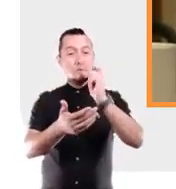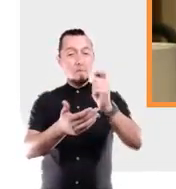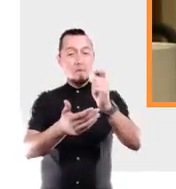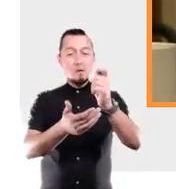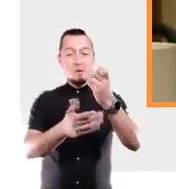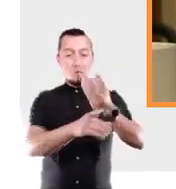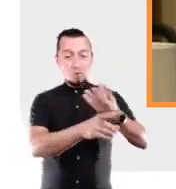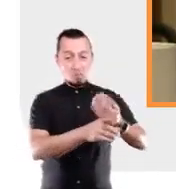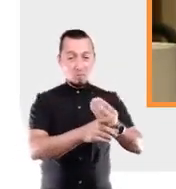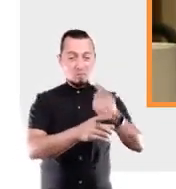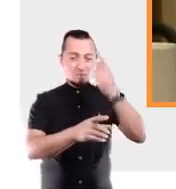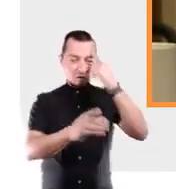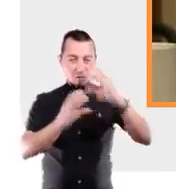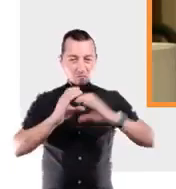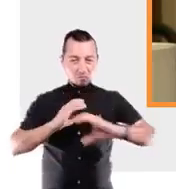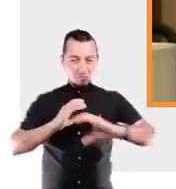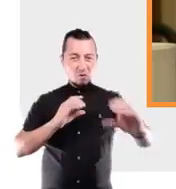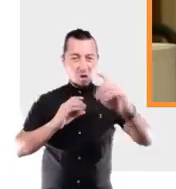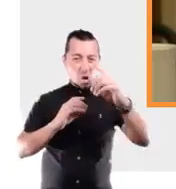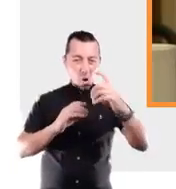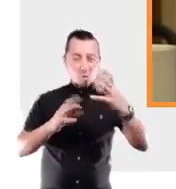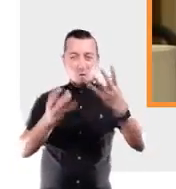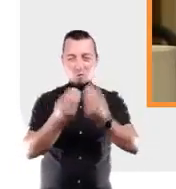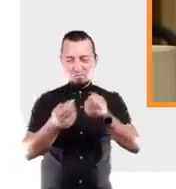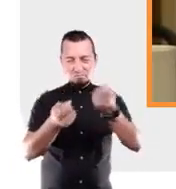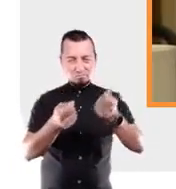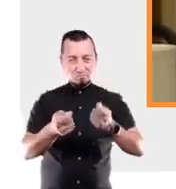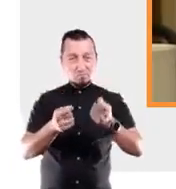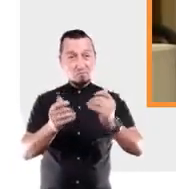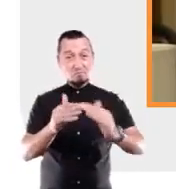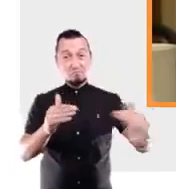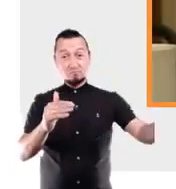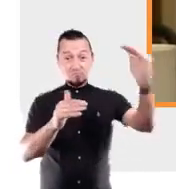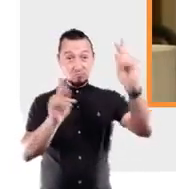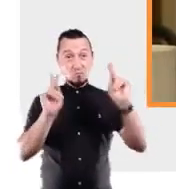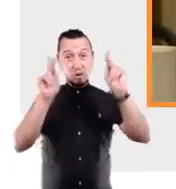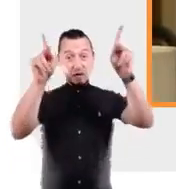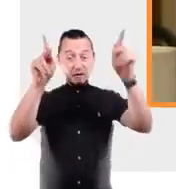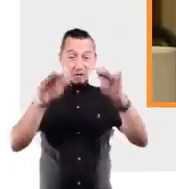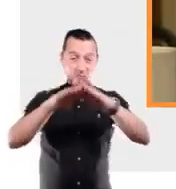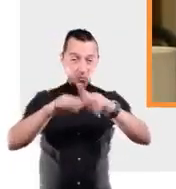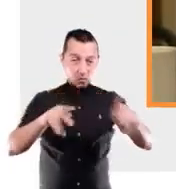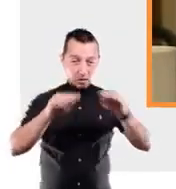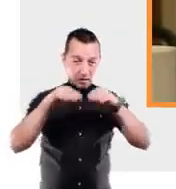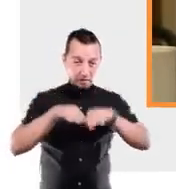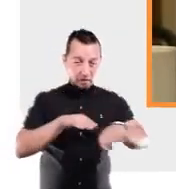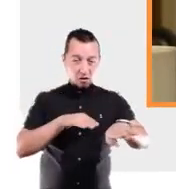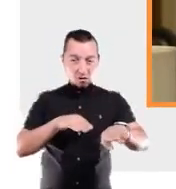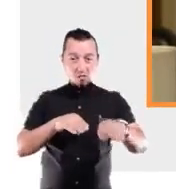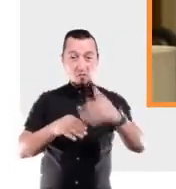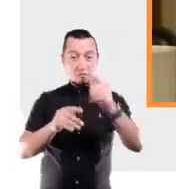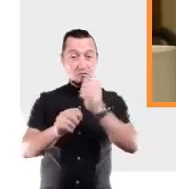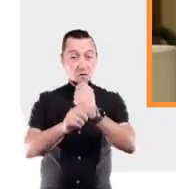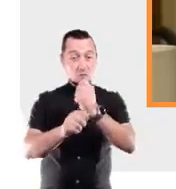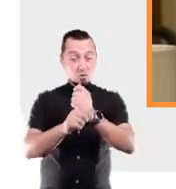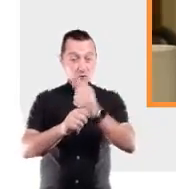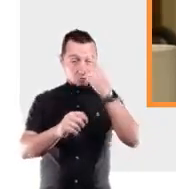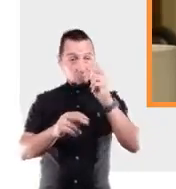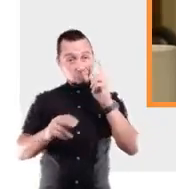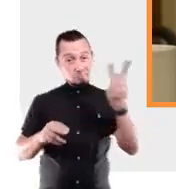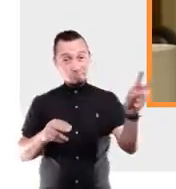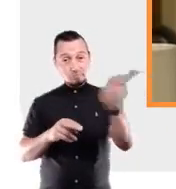pasos vehiculares a nivel y a desnivel, vías férreas para el transporte de pasajeros y